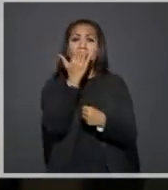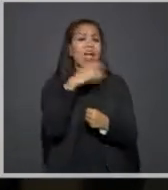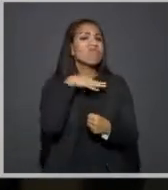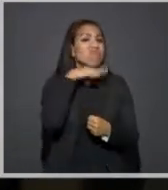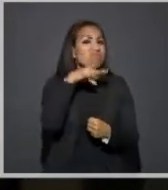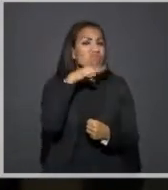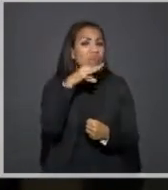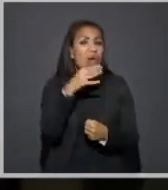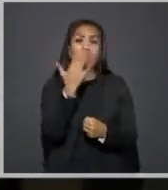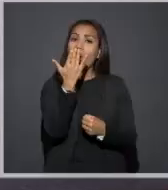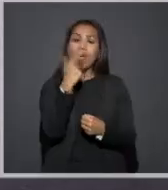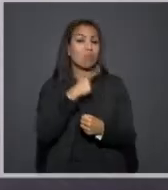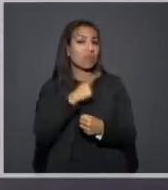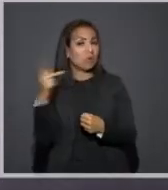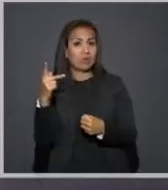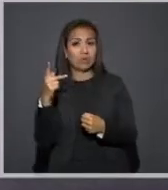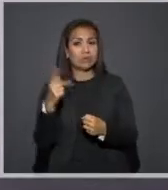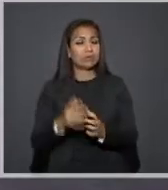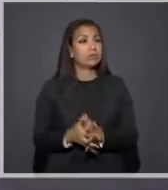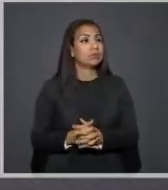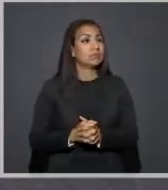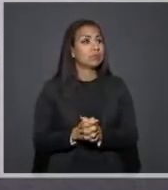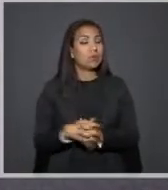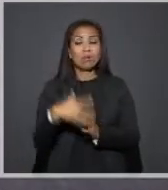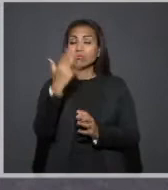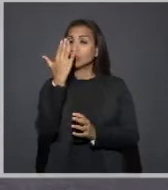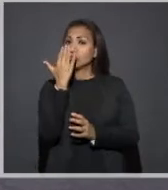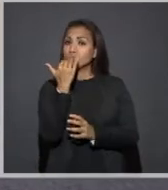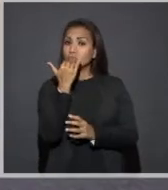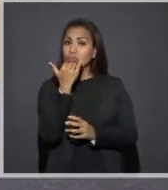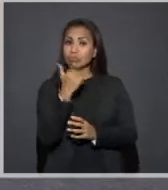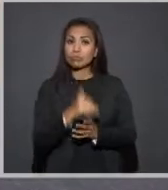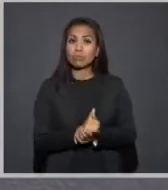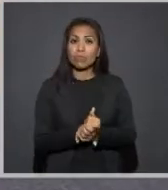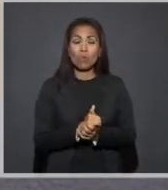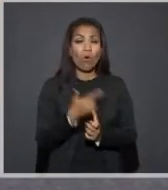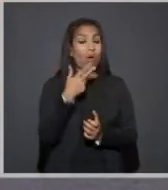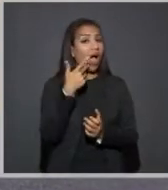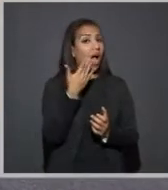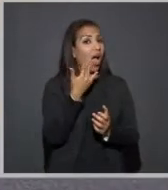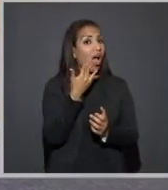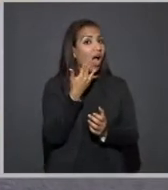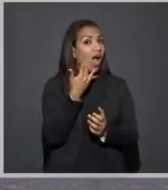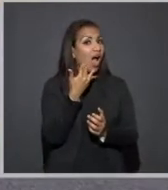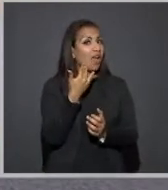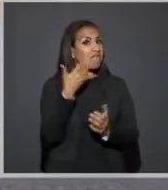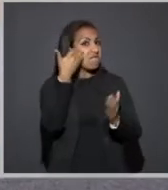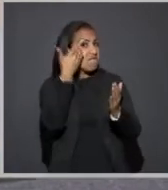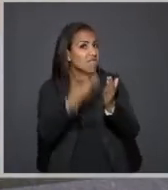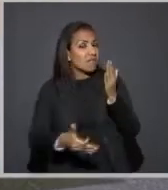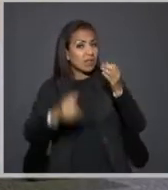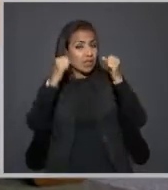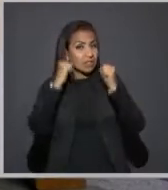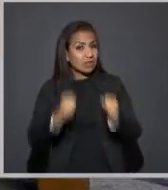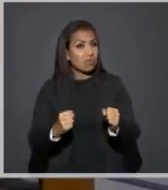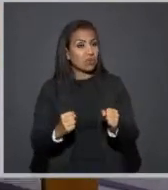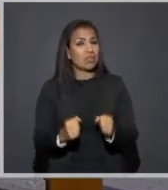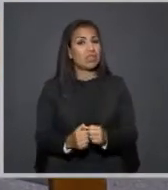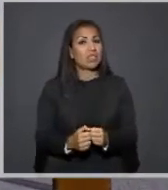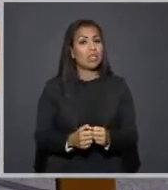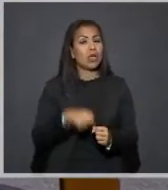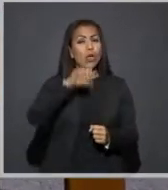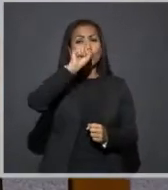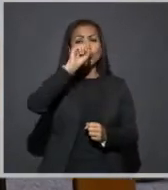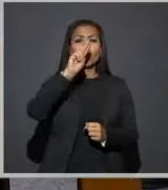no hay pobreza y no hay inseguridad ni violencia. Suecia,